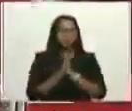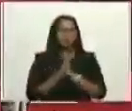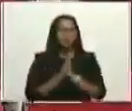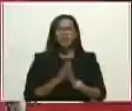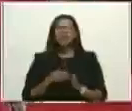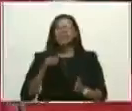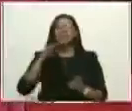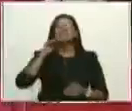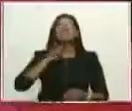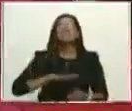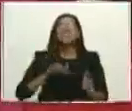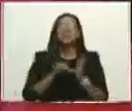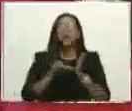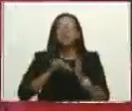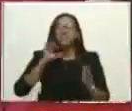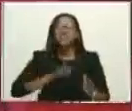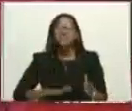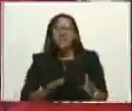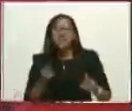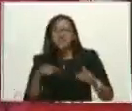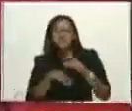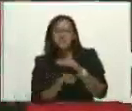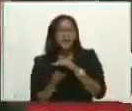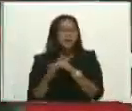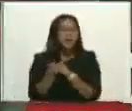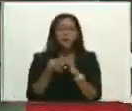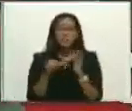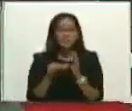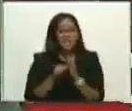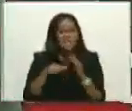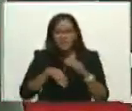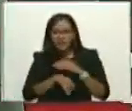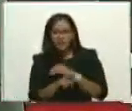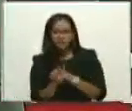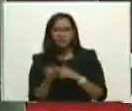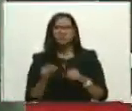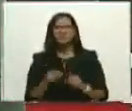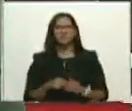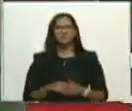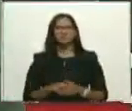donde esté, se haya infiltrado donde se haya infiltrado, o